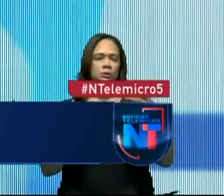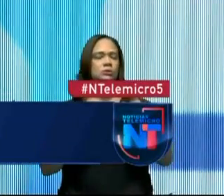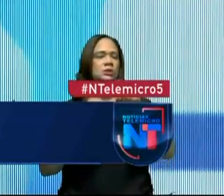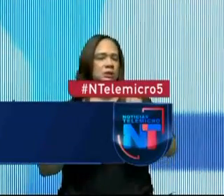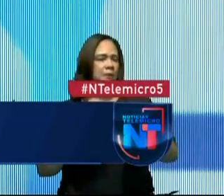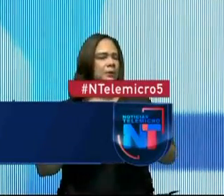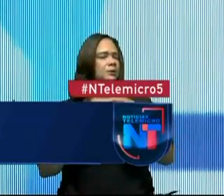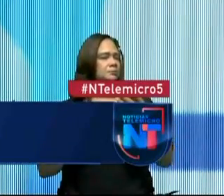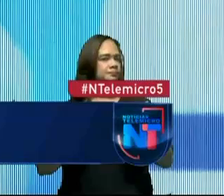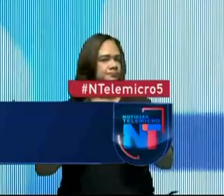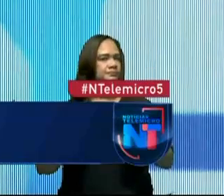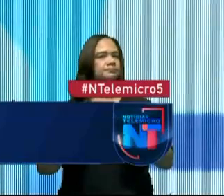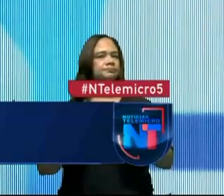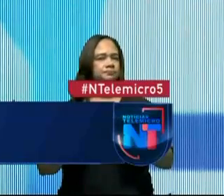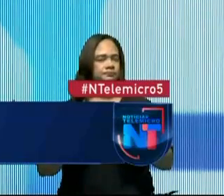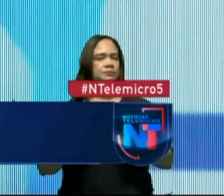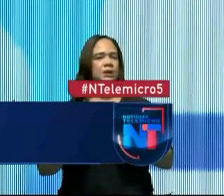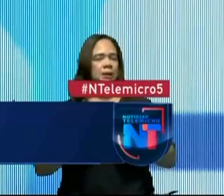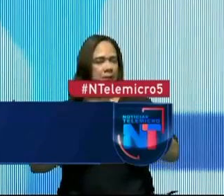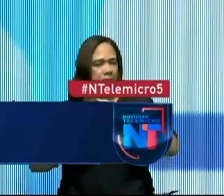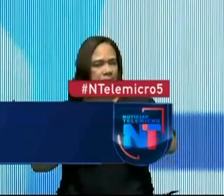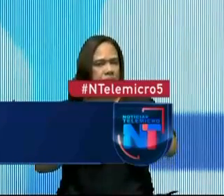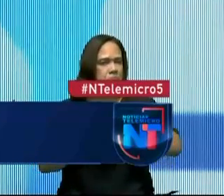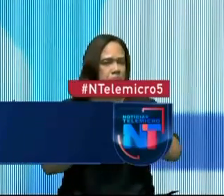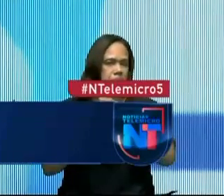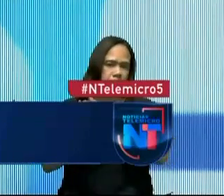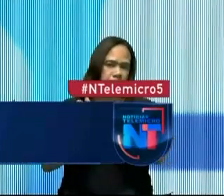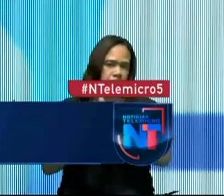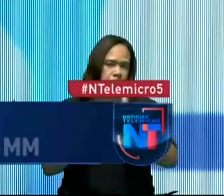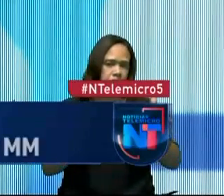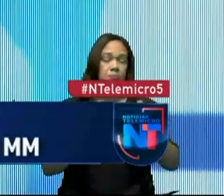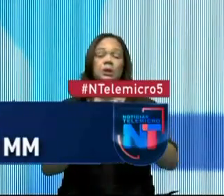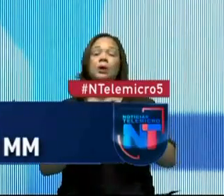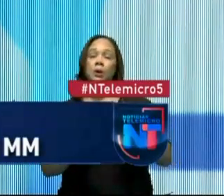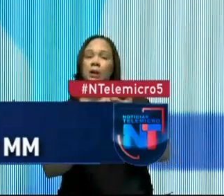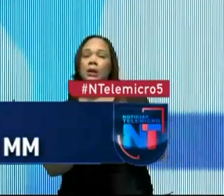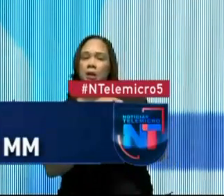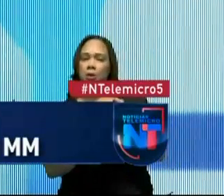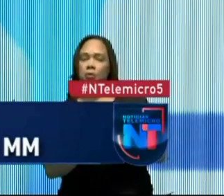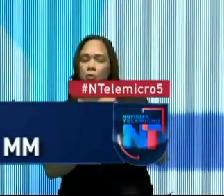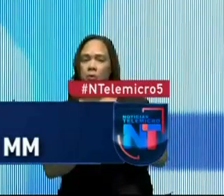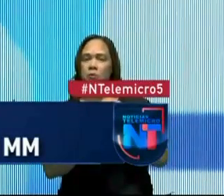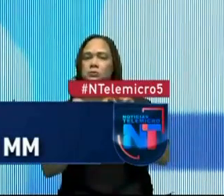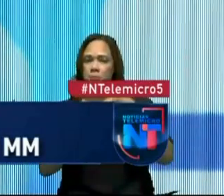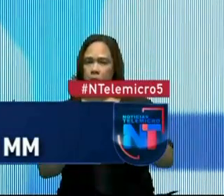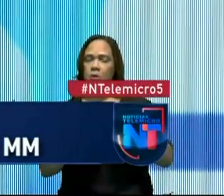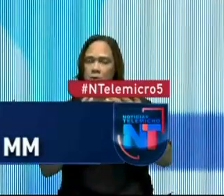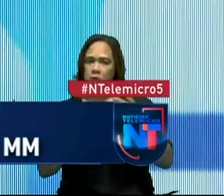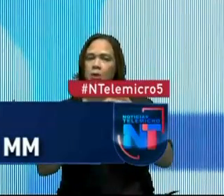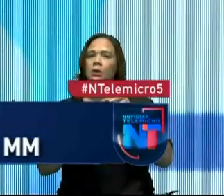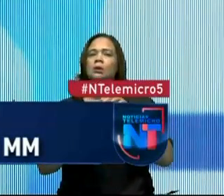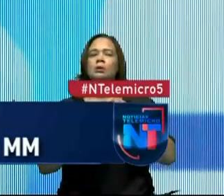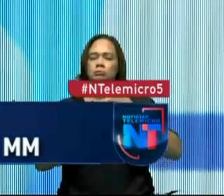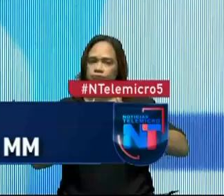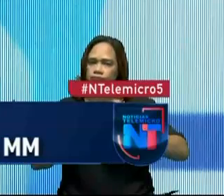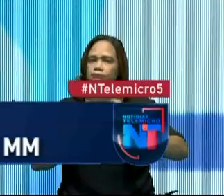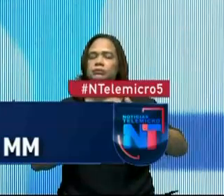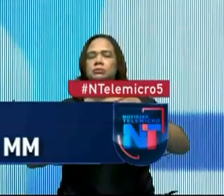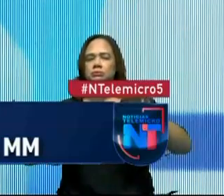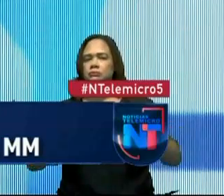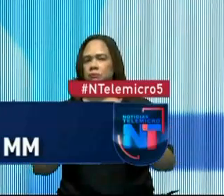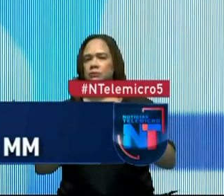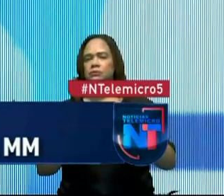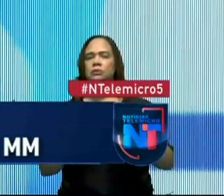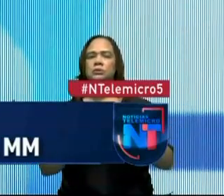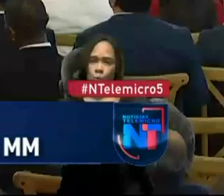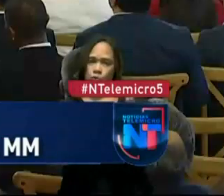tiempo en realizarlo Aunque desde el punto de vista económico se podrán ya tomar ir haciendo